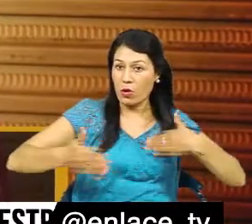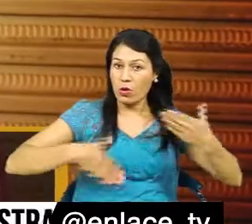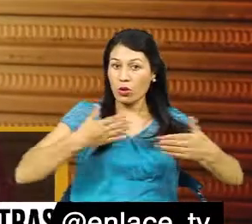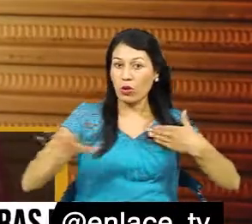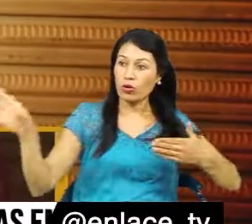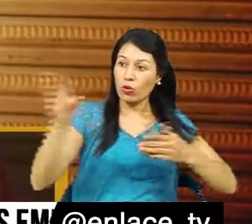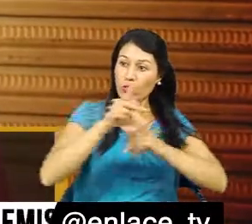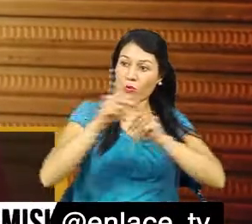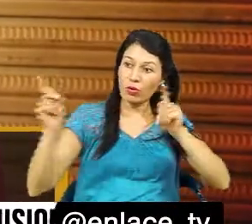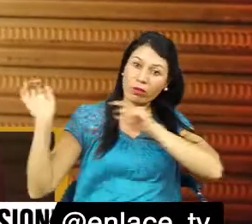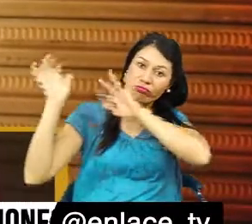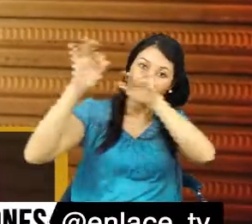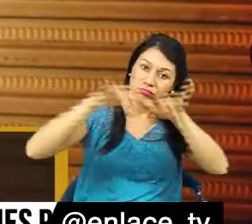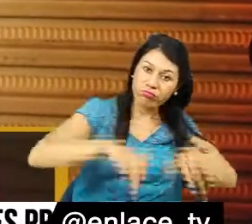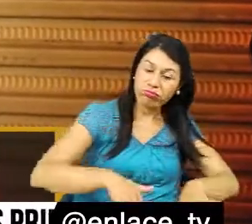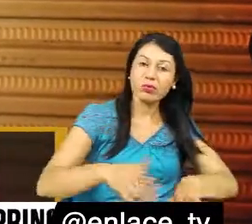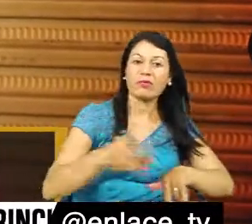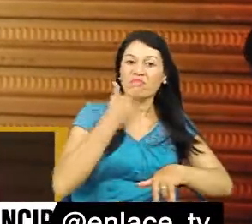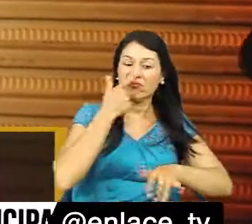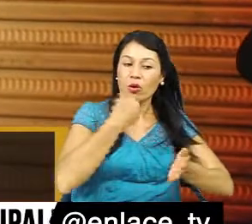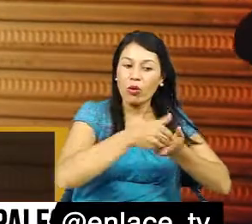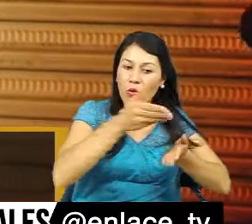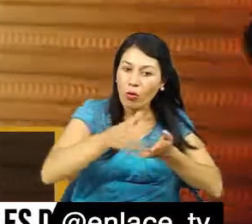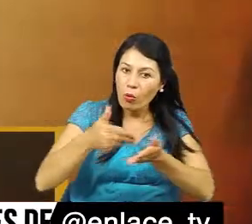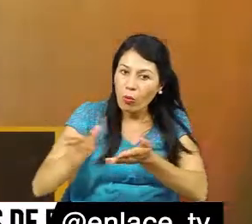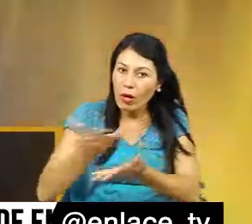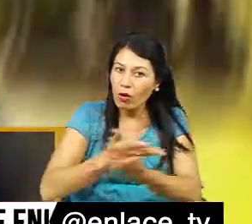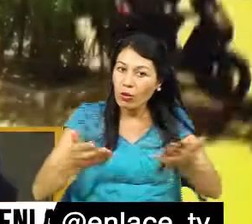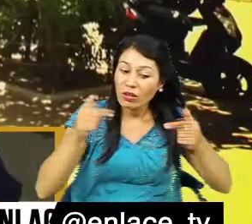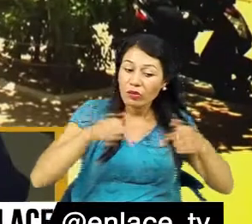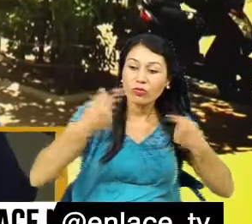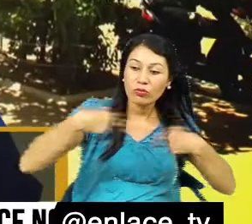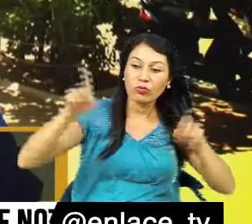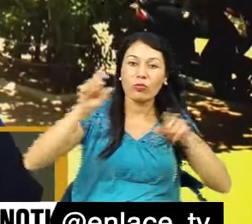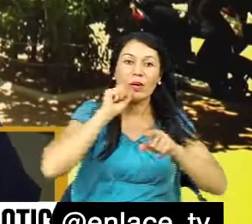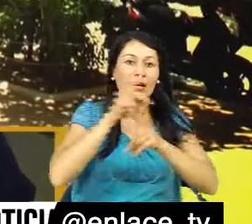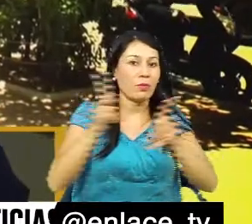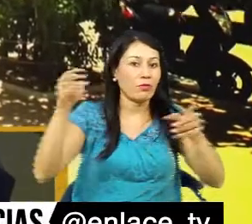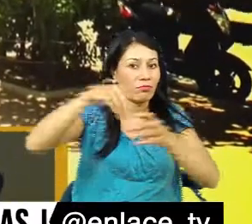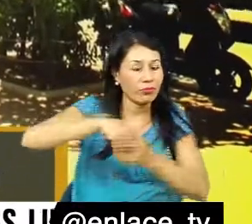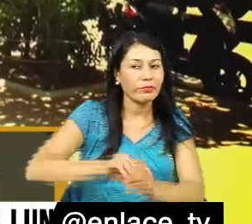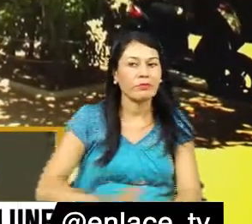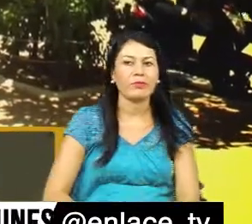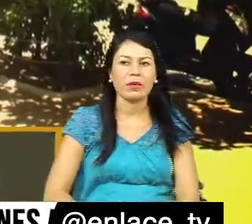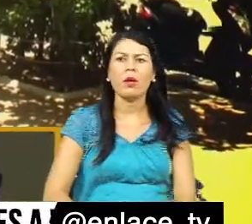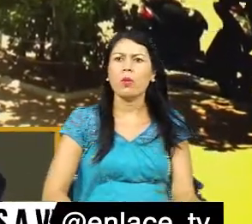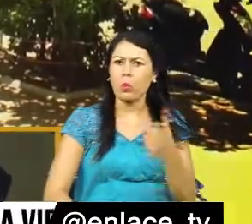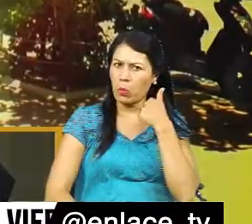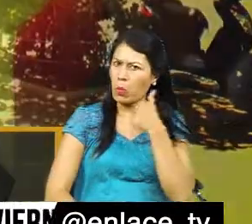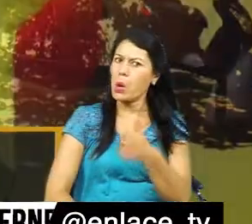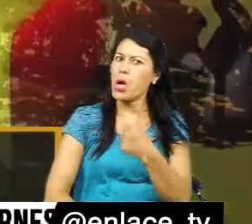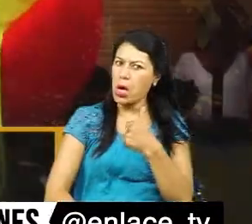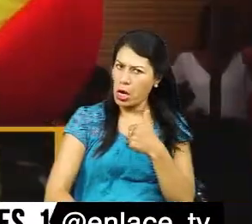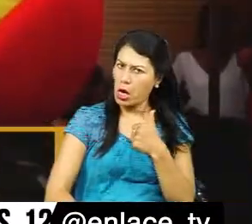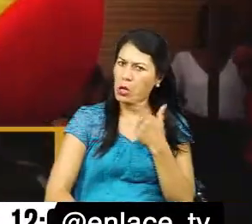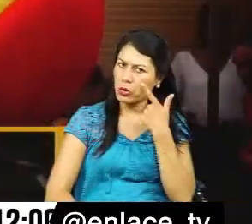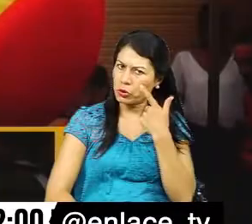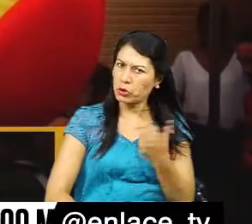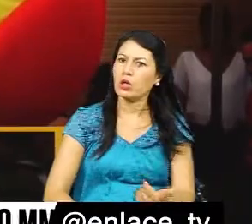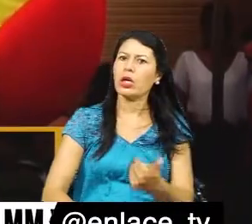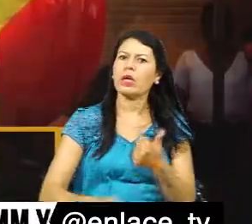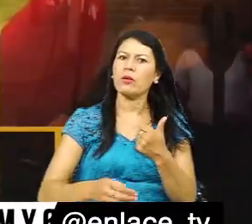vengan a comprar, a estar bien, porque esto es de todos los barranqueños. Pues me ha parecido muy bueno, pues porque fomenta